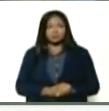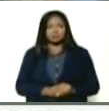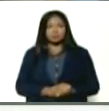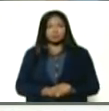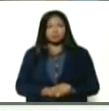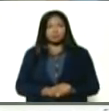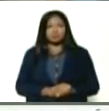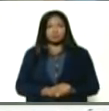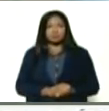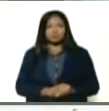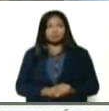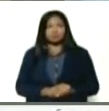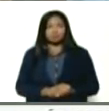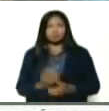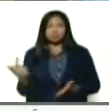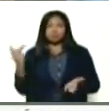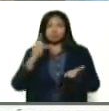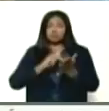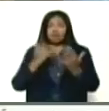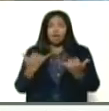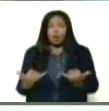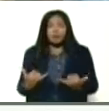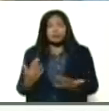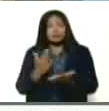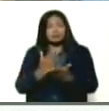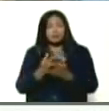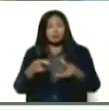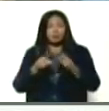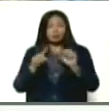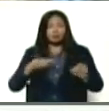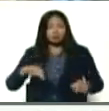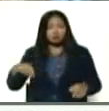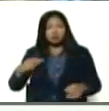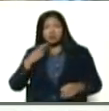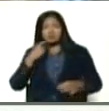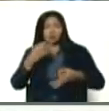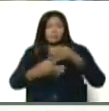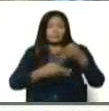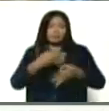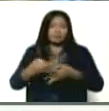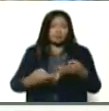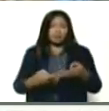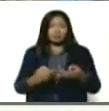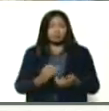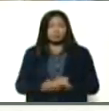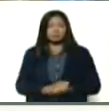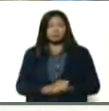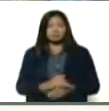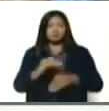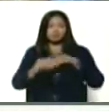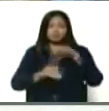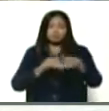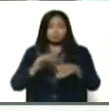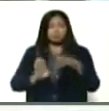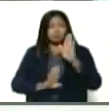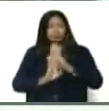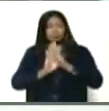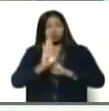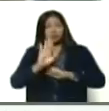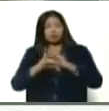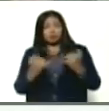recién ligado. Como siempre hemos dicho, nosotros paso a paso, vamos a